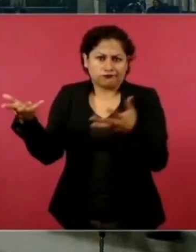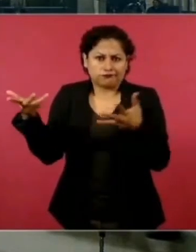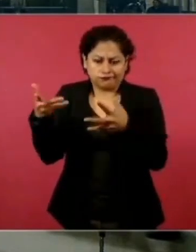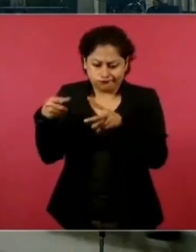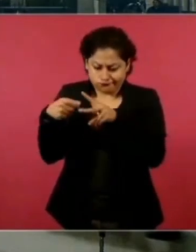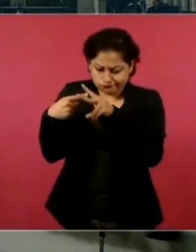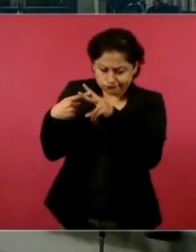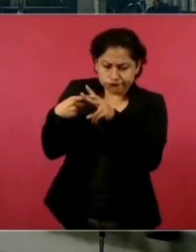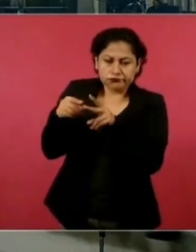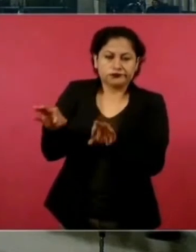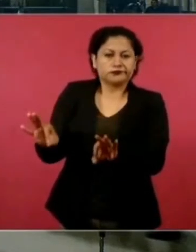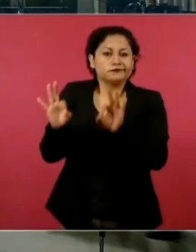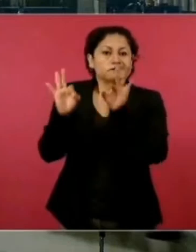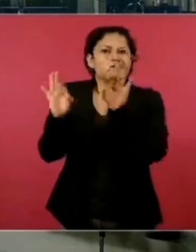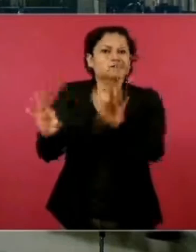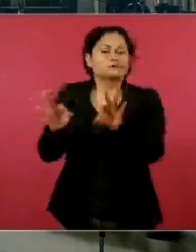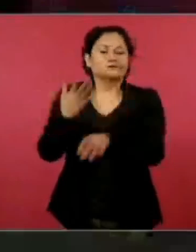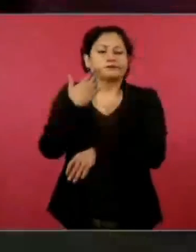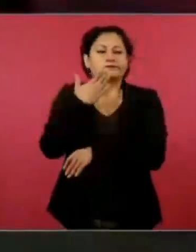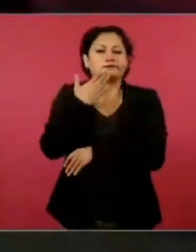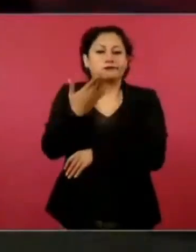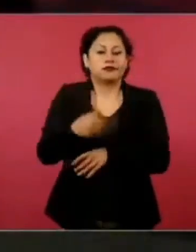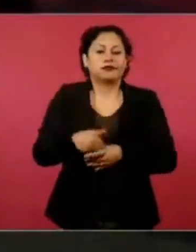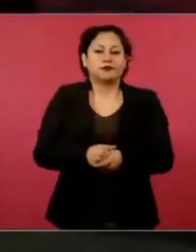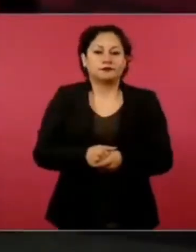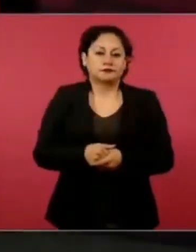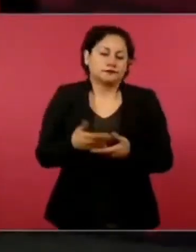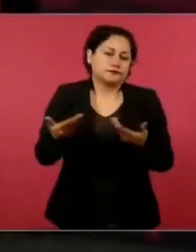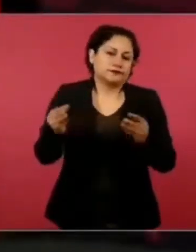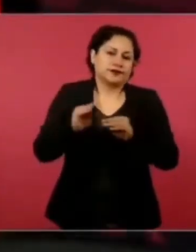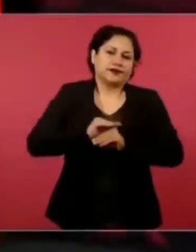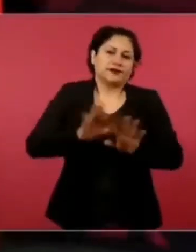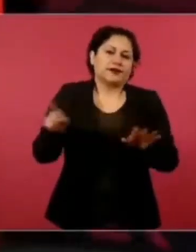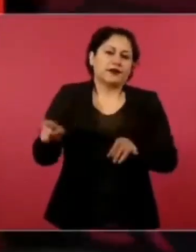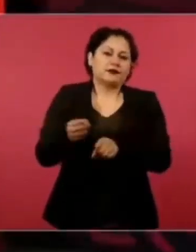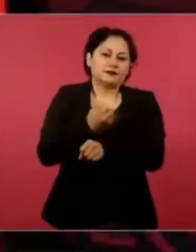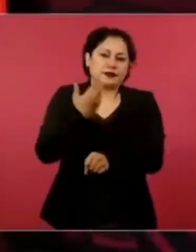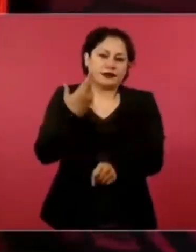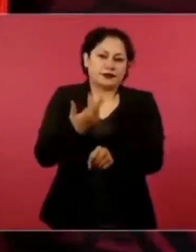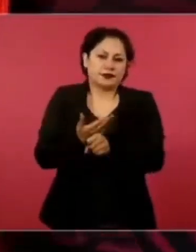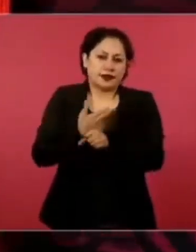muy bueno desde luego el secretario de Hacienda,